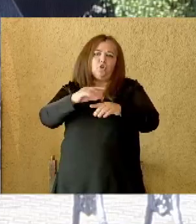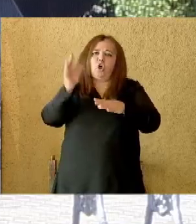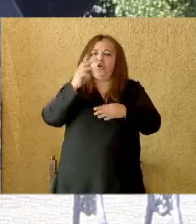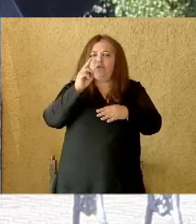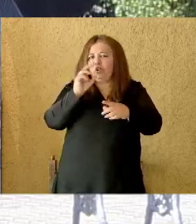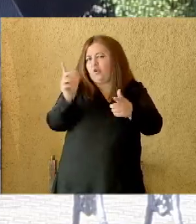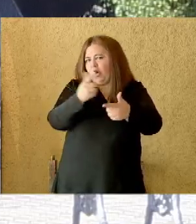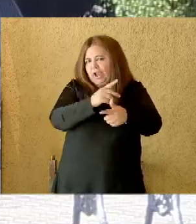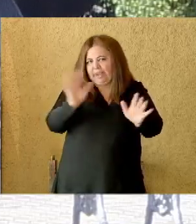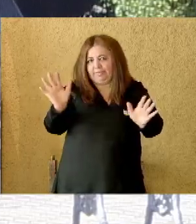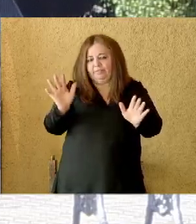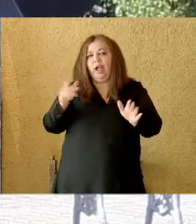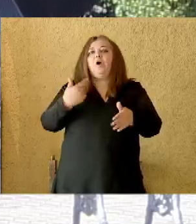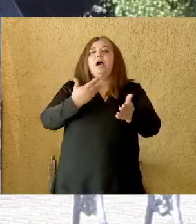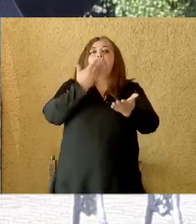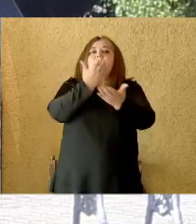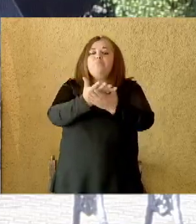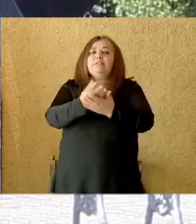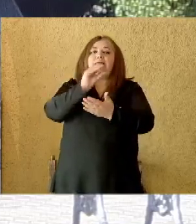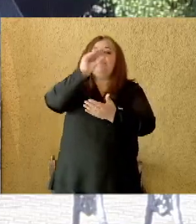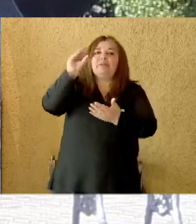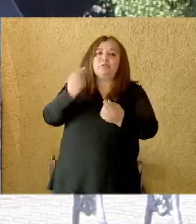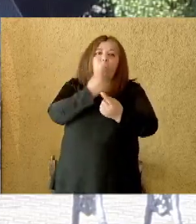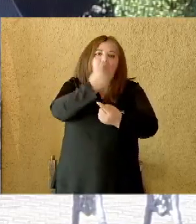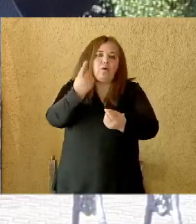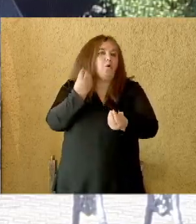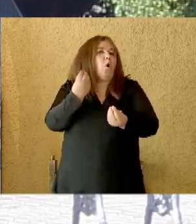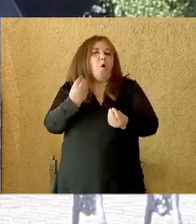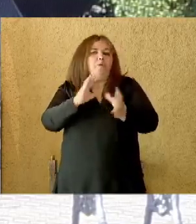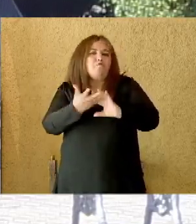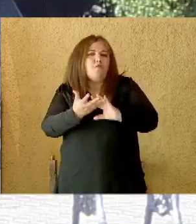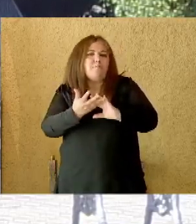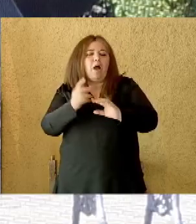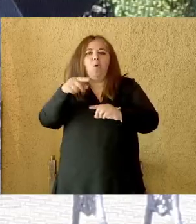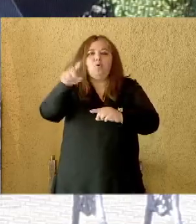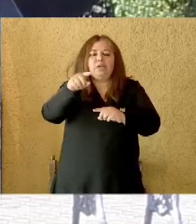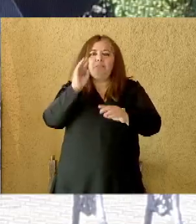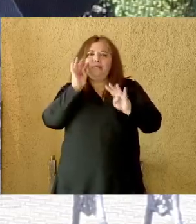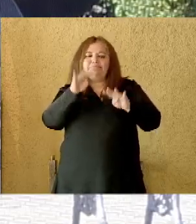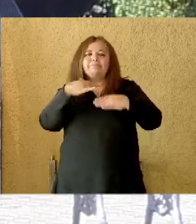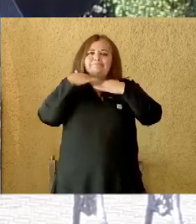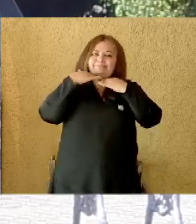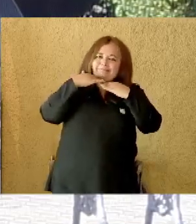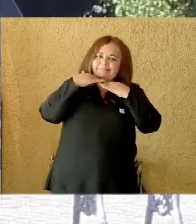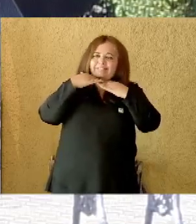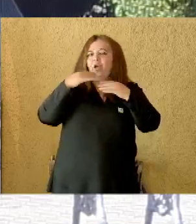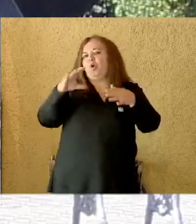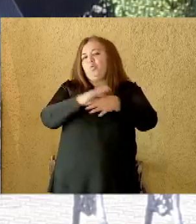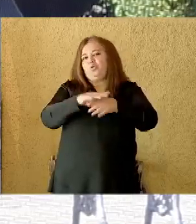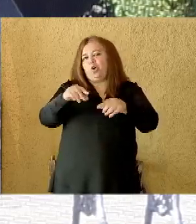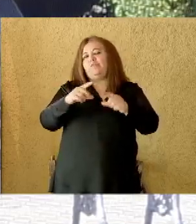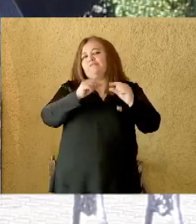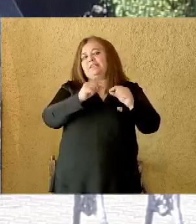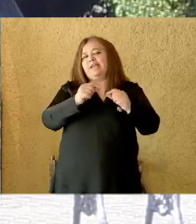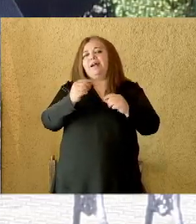a ustedes qué propuesta tiene cada uno de los departamentos para acompañarlos justamente en este 25 de mayo. Un dato para